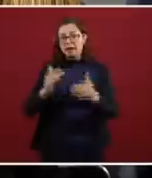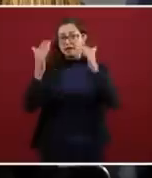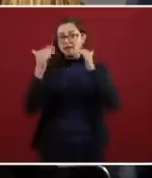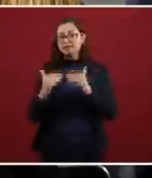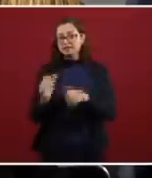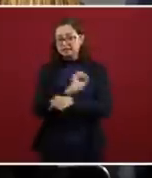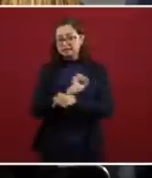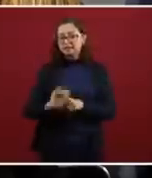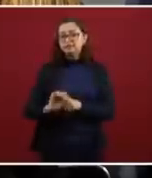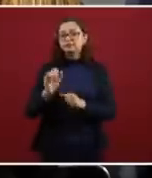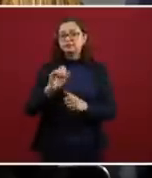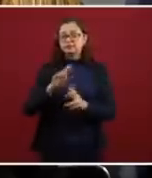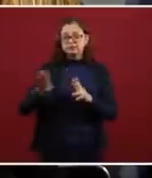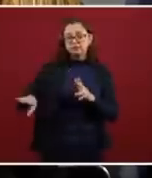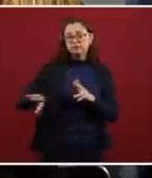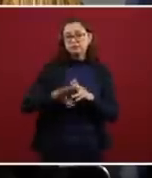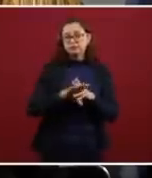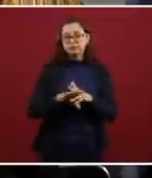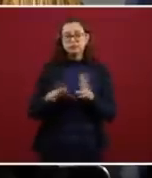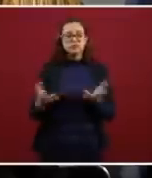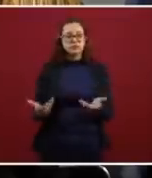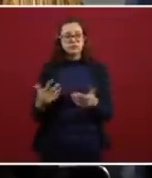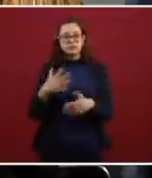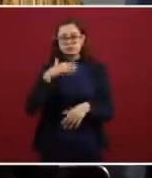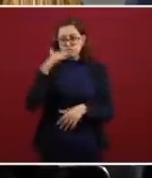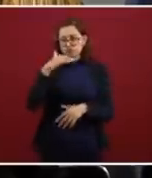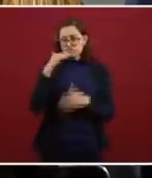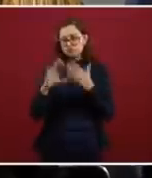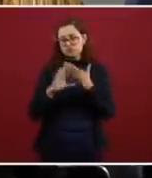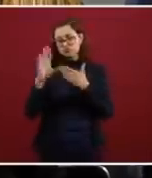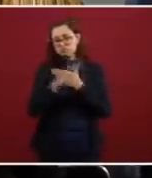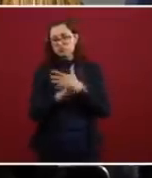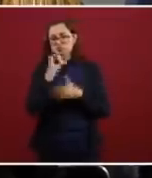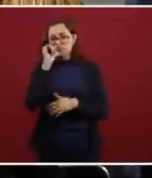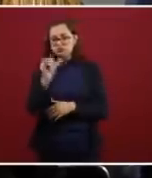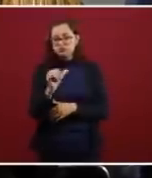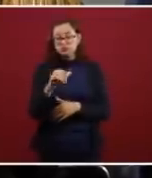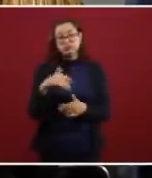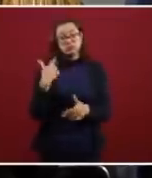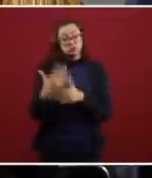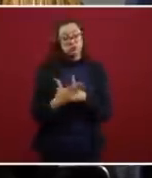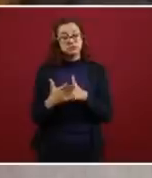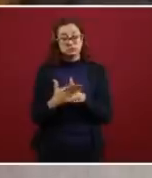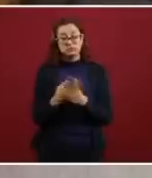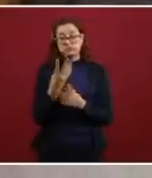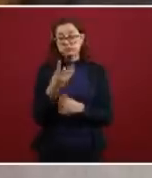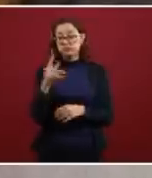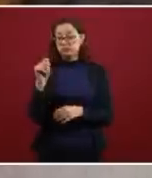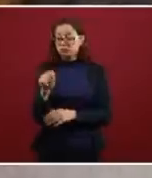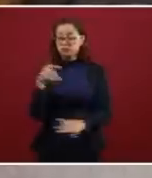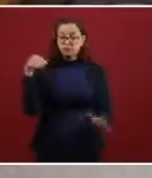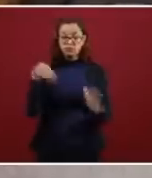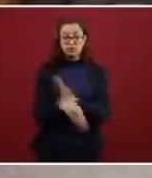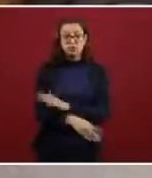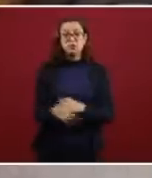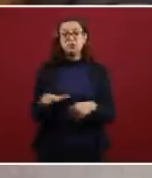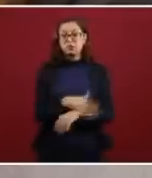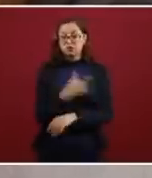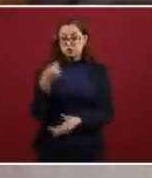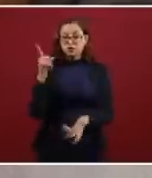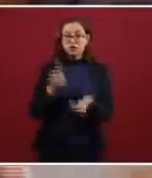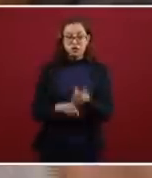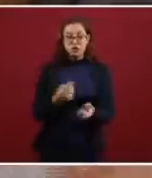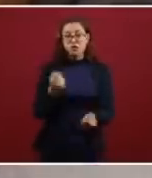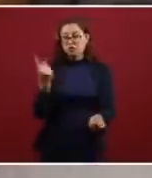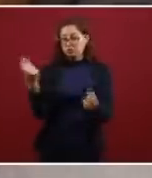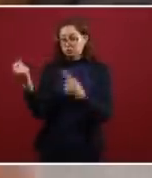sexenios, pues prácticamente la 4T tendría el riesgo de naufragar porque se quedaron esas manzanas podridas dentro